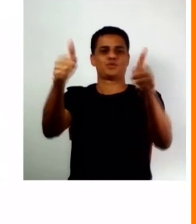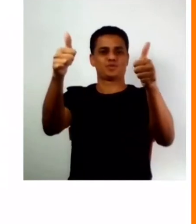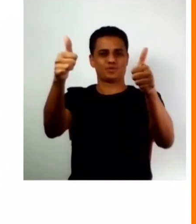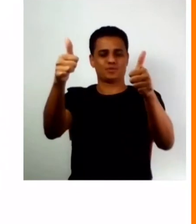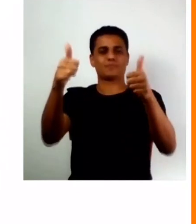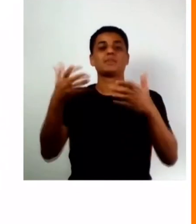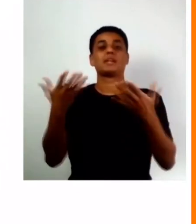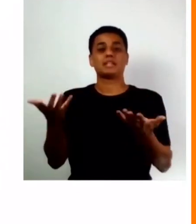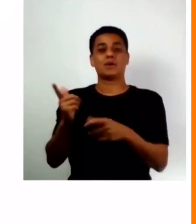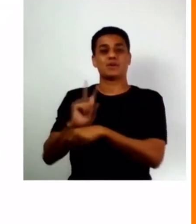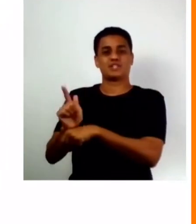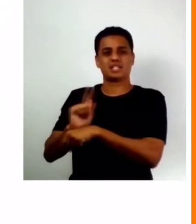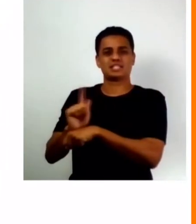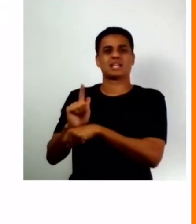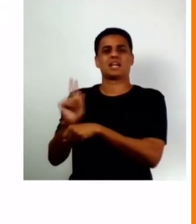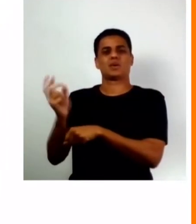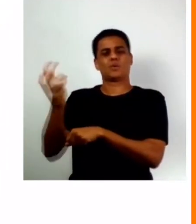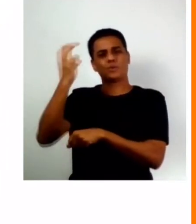a profesionalidade,